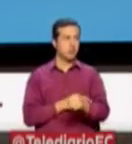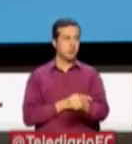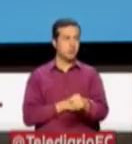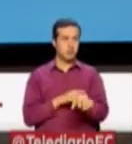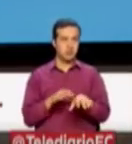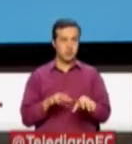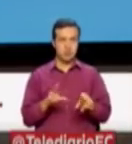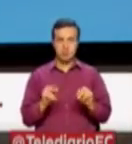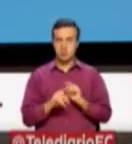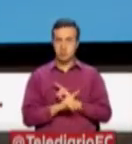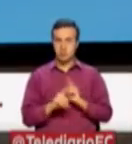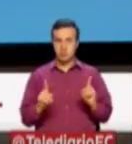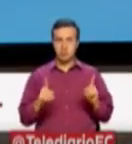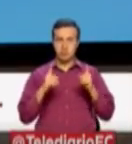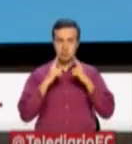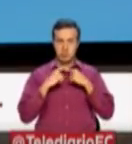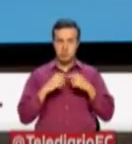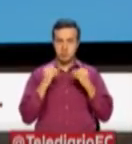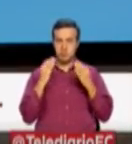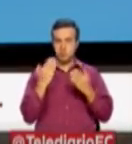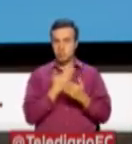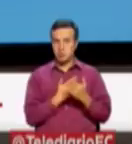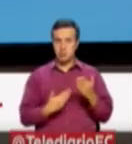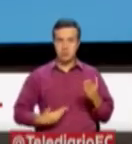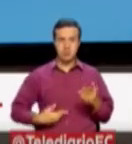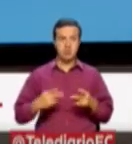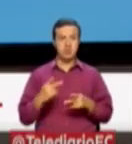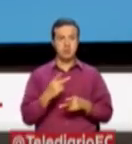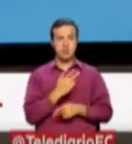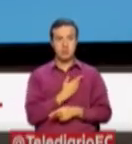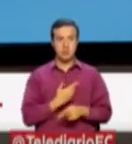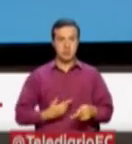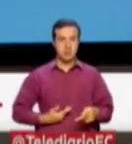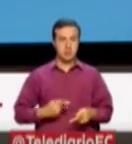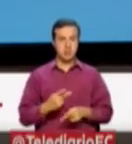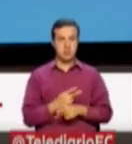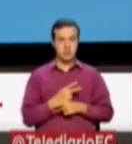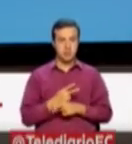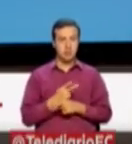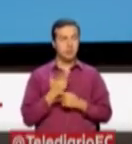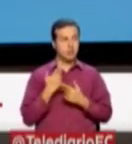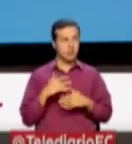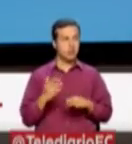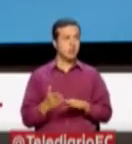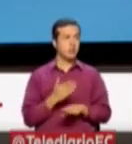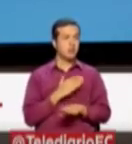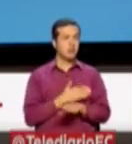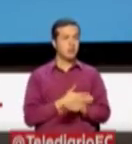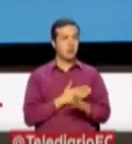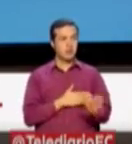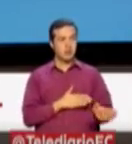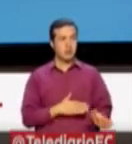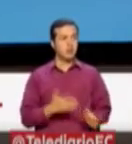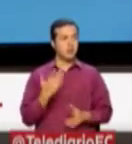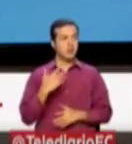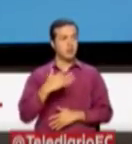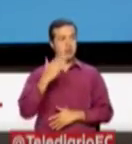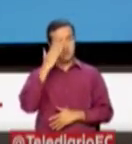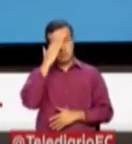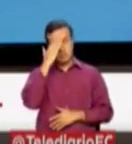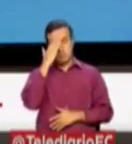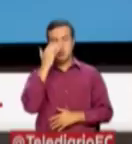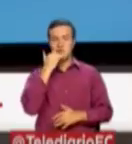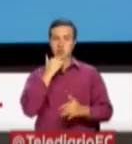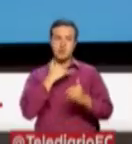de acción me parece que los pronunciamientos del presidente del consejo de participación ciudadana ya en reiteradas ocasiones han dejado una lectura equivocada